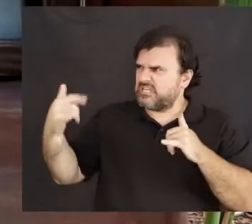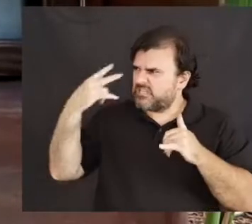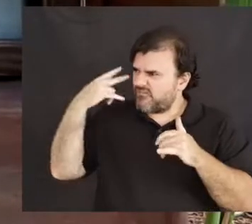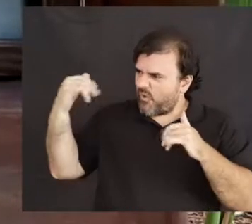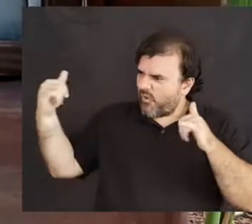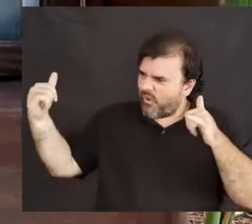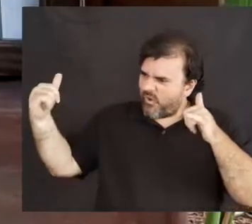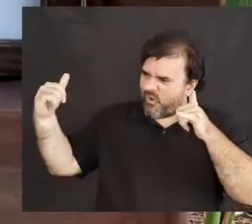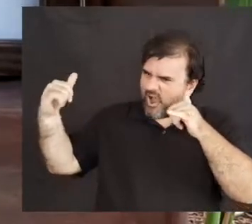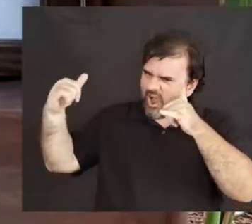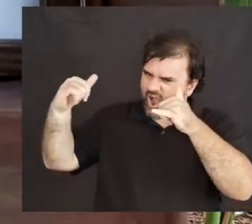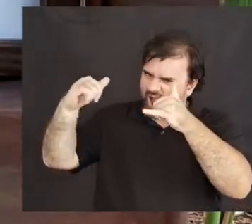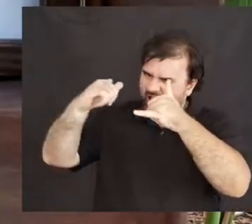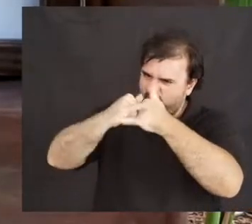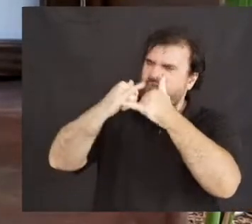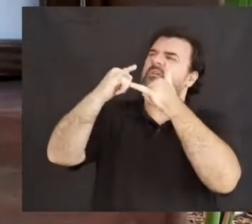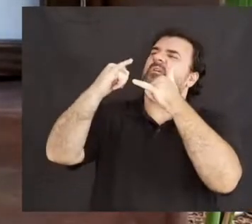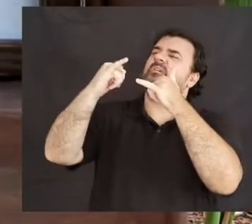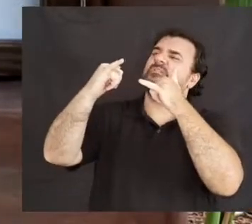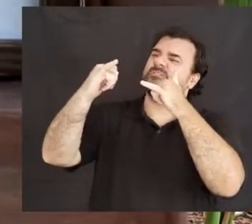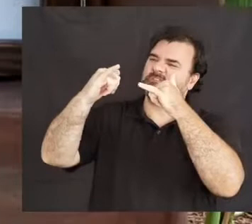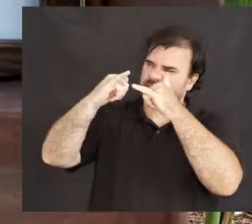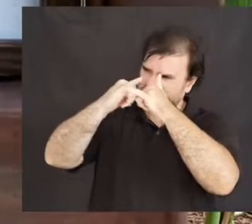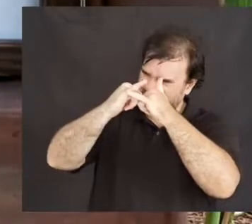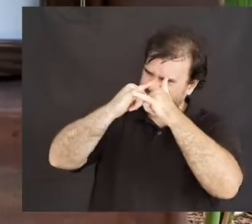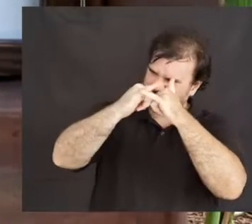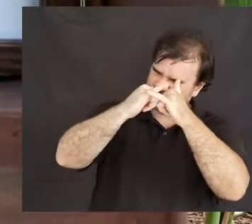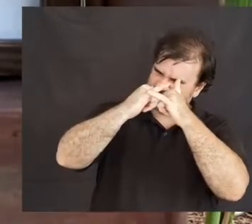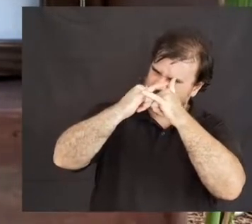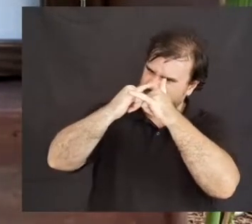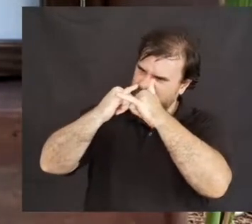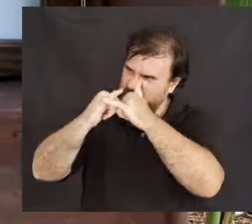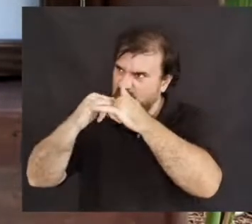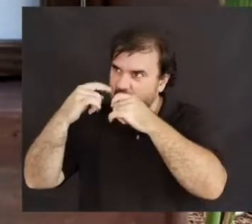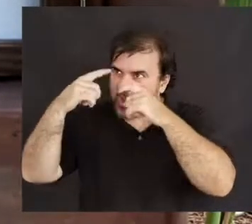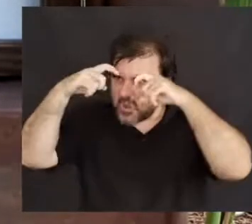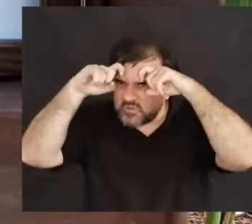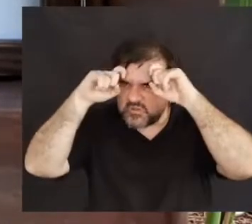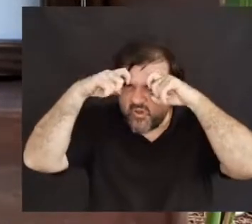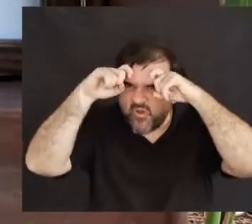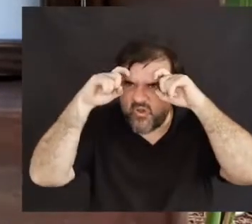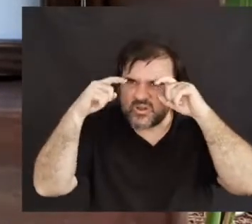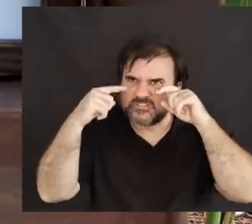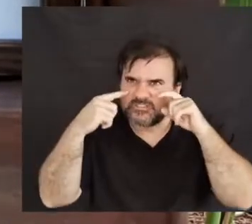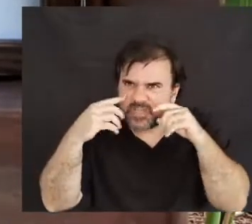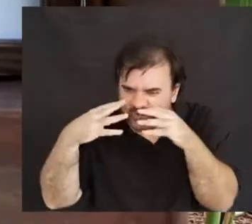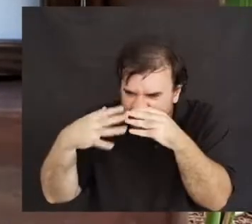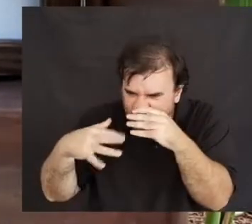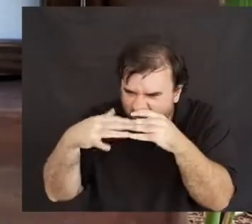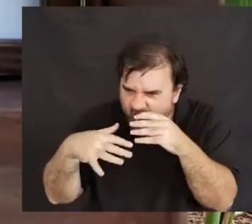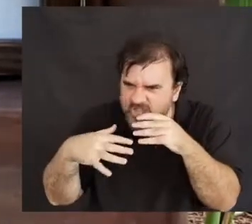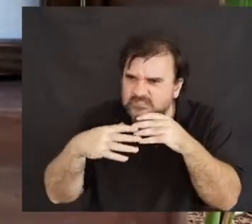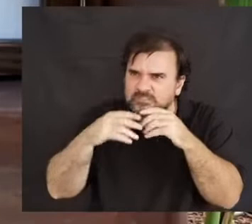de las cornamentas, las cabezas pegadas, los ojos negros inyectados en sangre, los